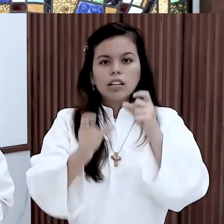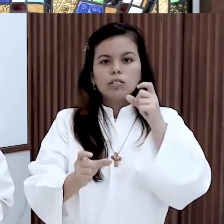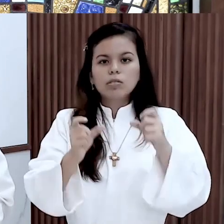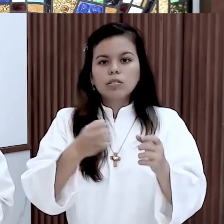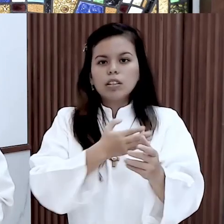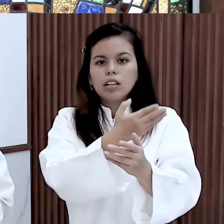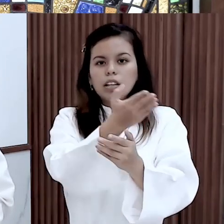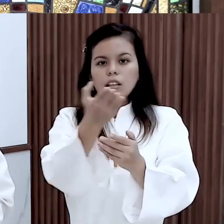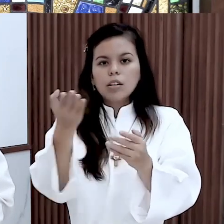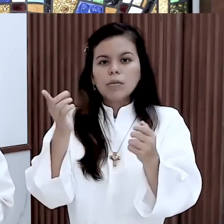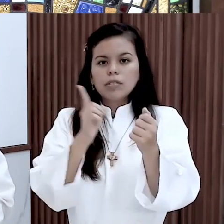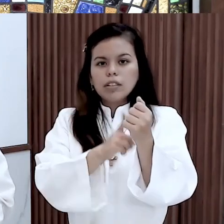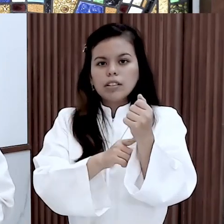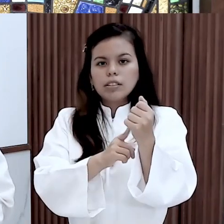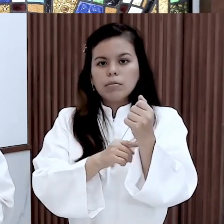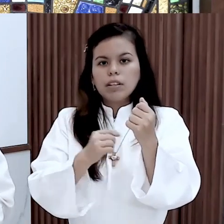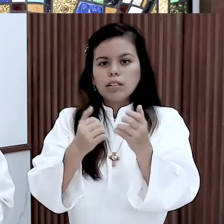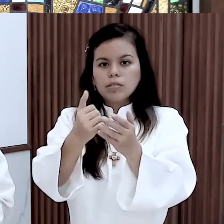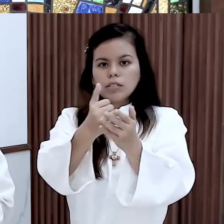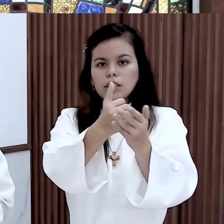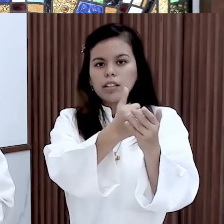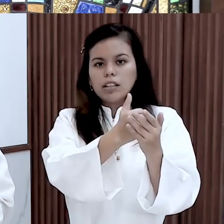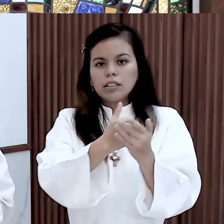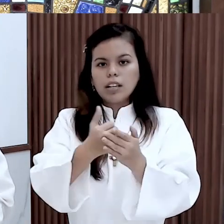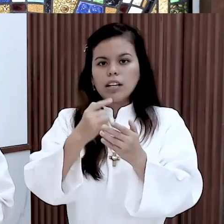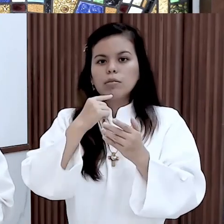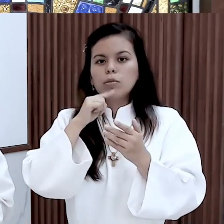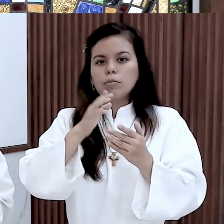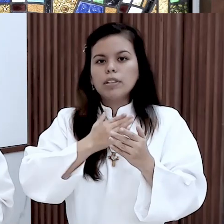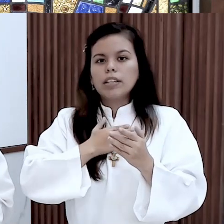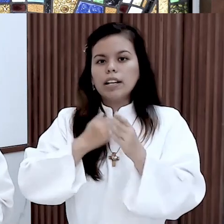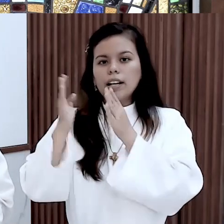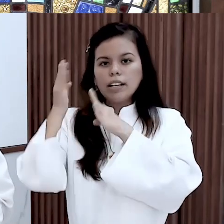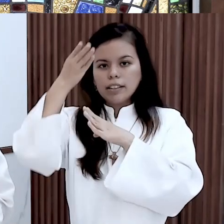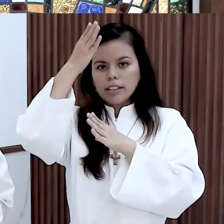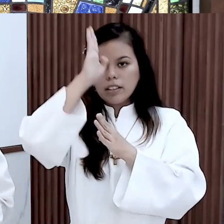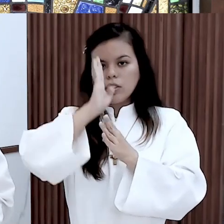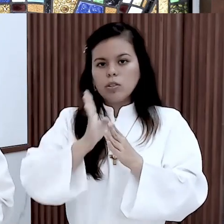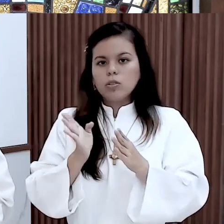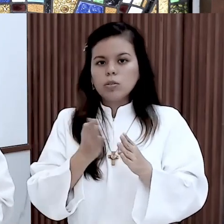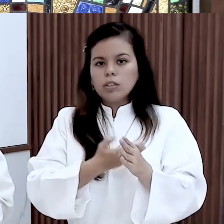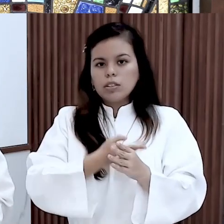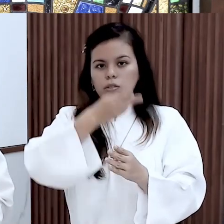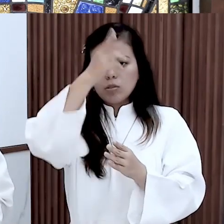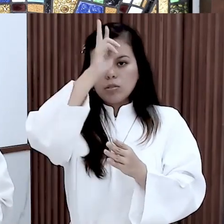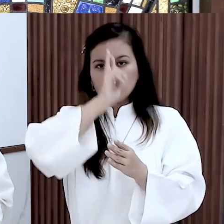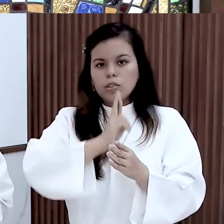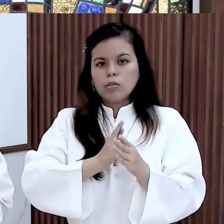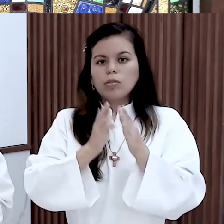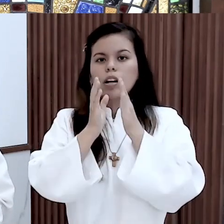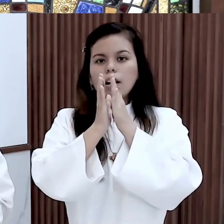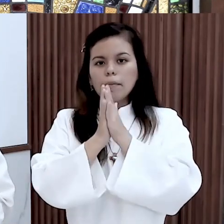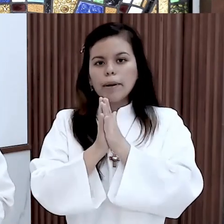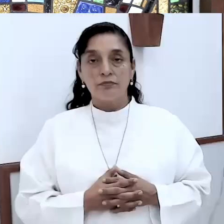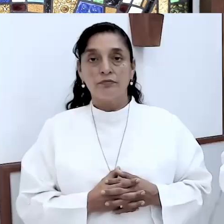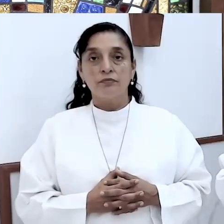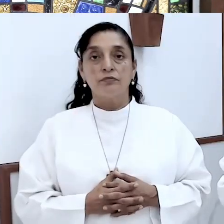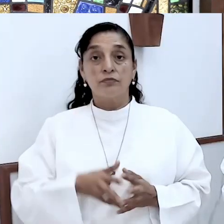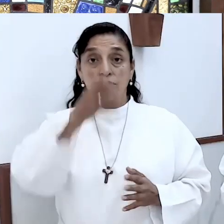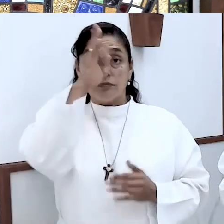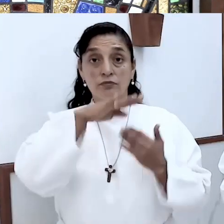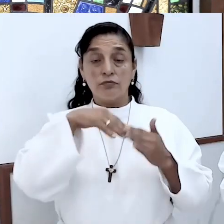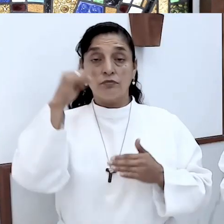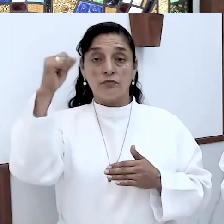los santos y a ustedes, hermanos, que intercedan por mí ante Dios nuestro Señor.